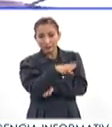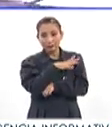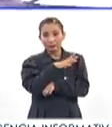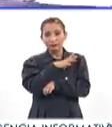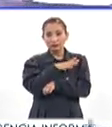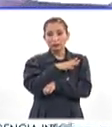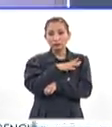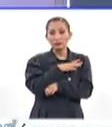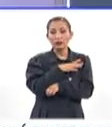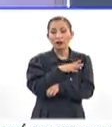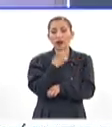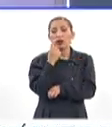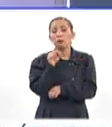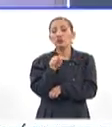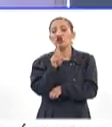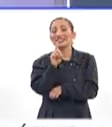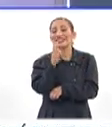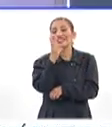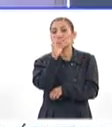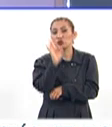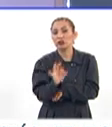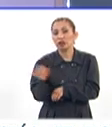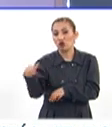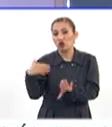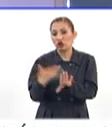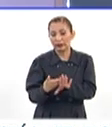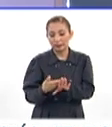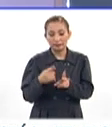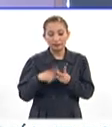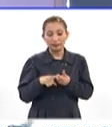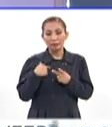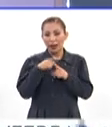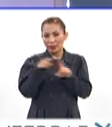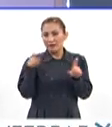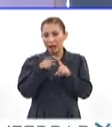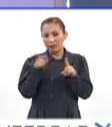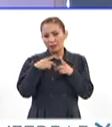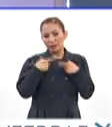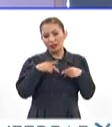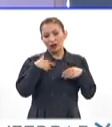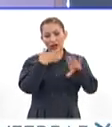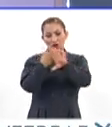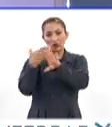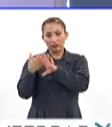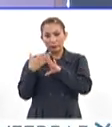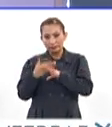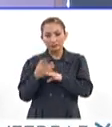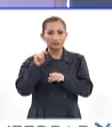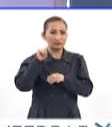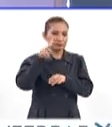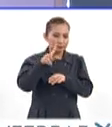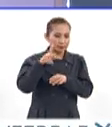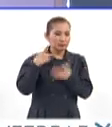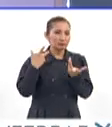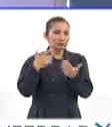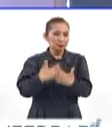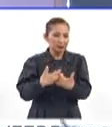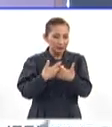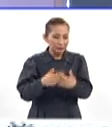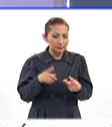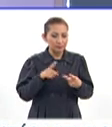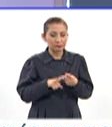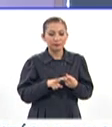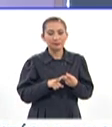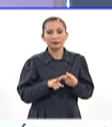está el 0.33%. Para diversos destinatarios, lo que tiene que ver con televisoras,